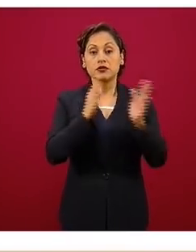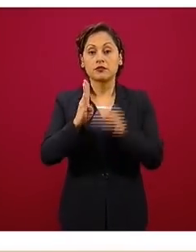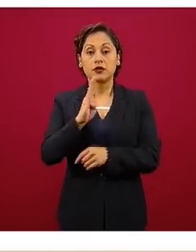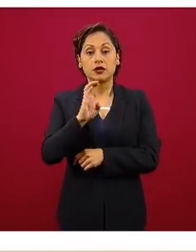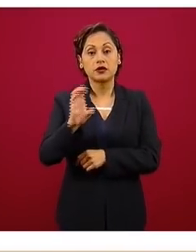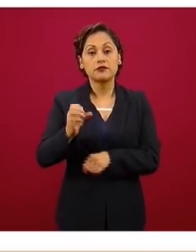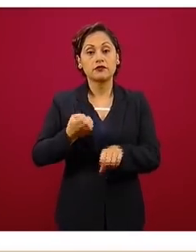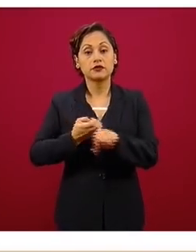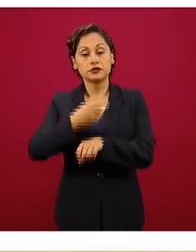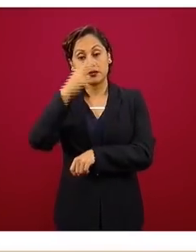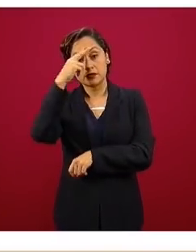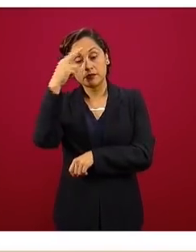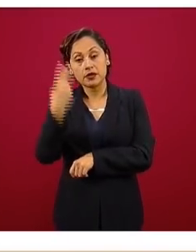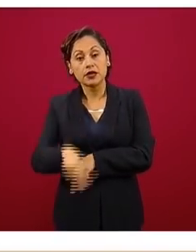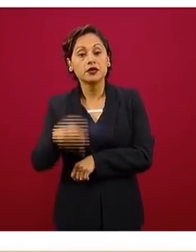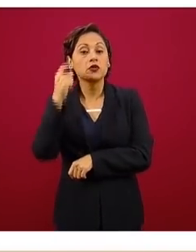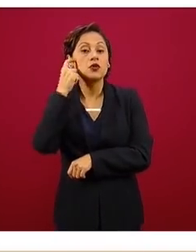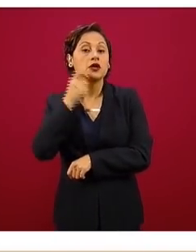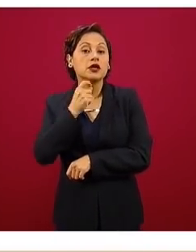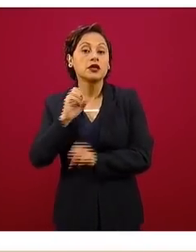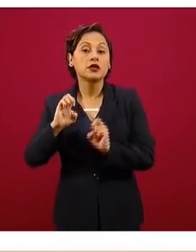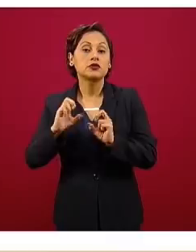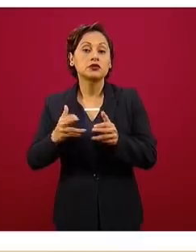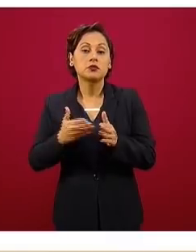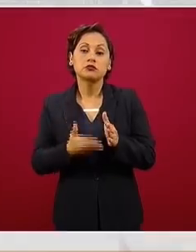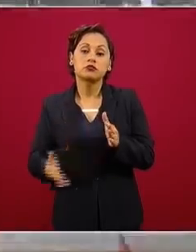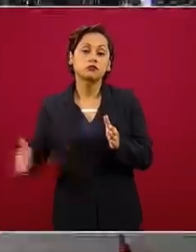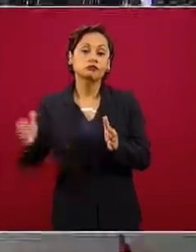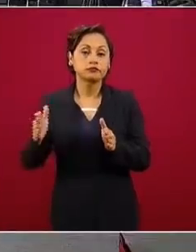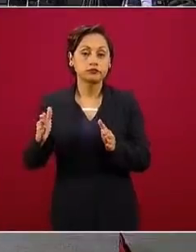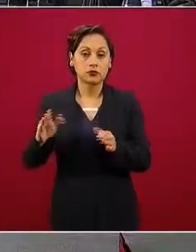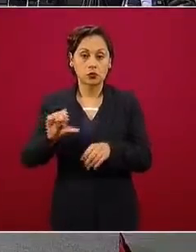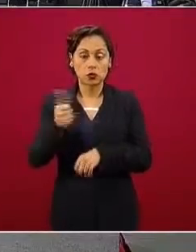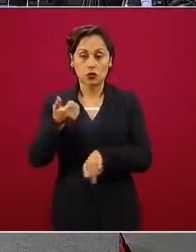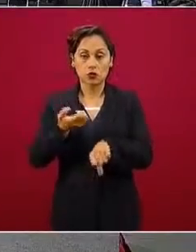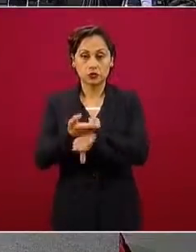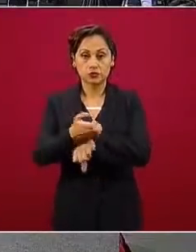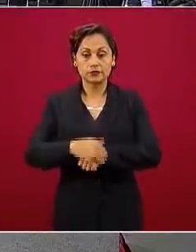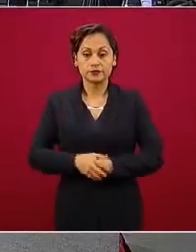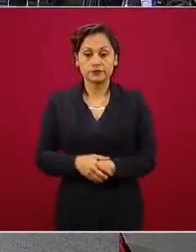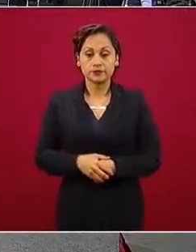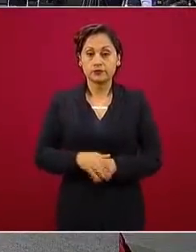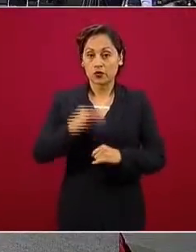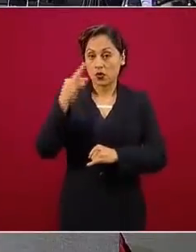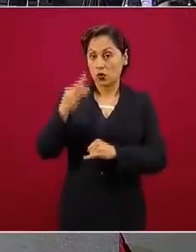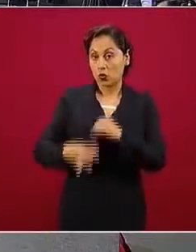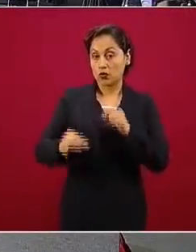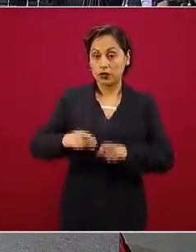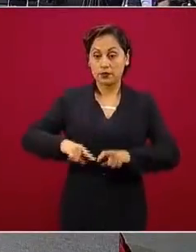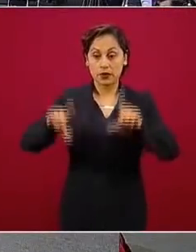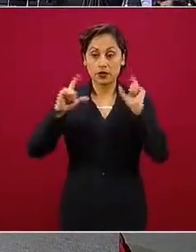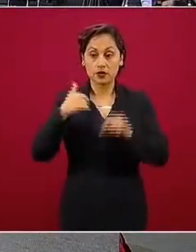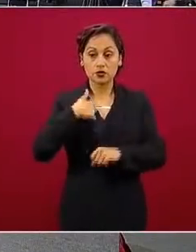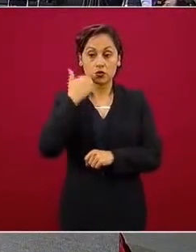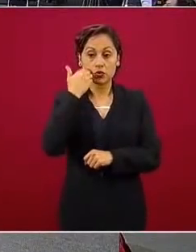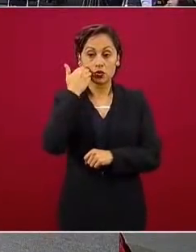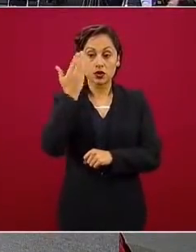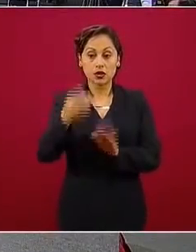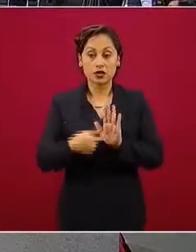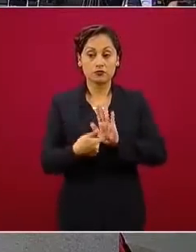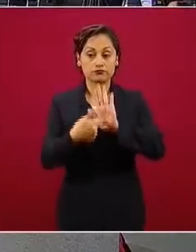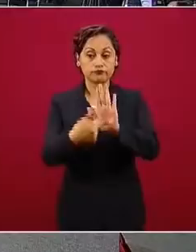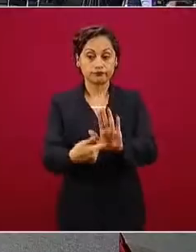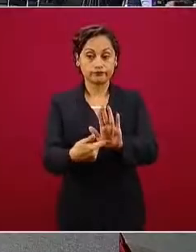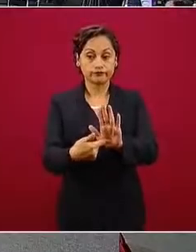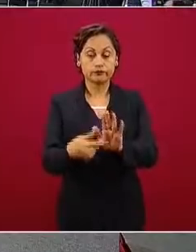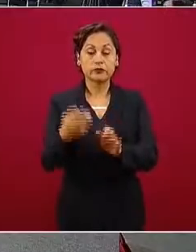Estado de México, Guerrero, Chiapas y enseguida otros. La última diapositiva que quisiera compartir esta mañana con ustedes es otra